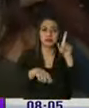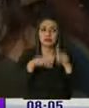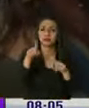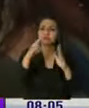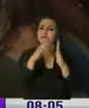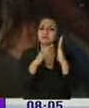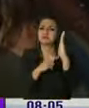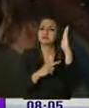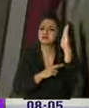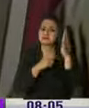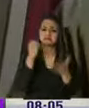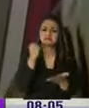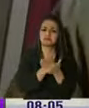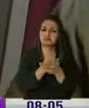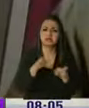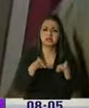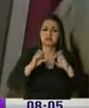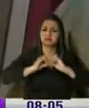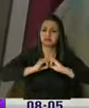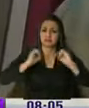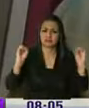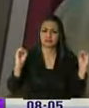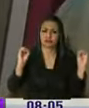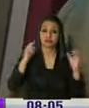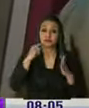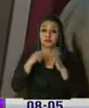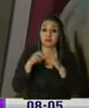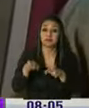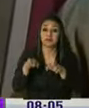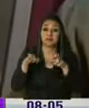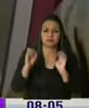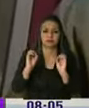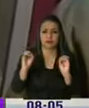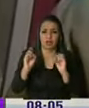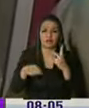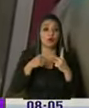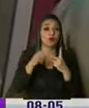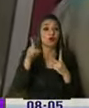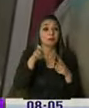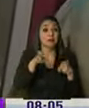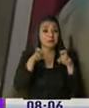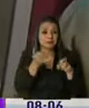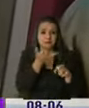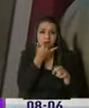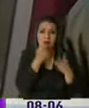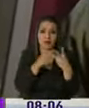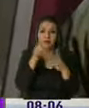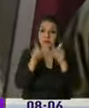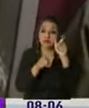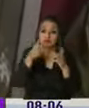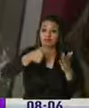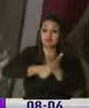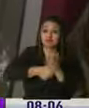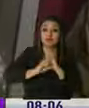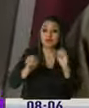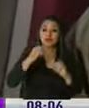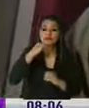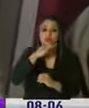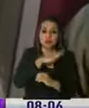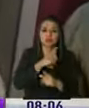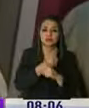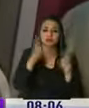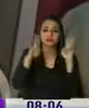con los papeles en regla. Hemos encontrado mal uso de permisos, hemos encontrado indocumentados, insalubridad. Son las condiciones por las cuales se ha